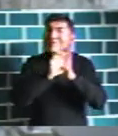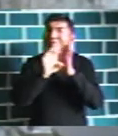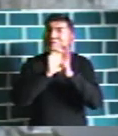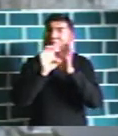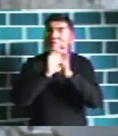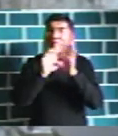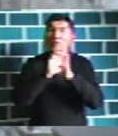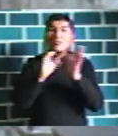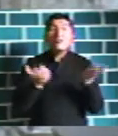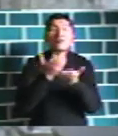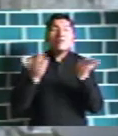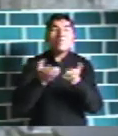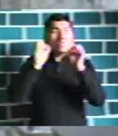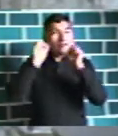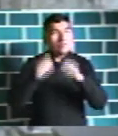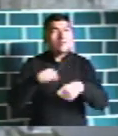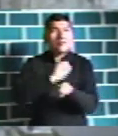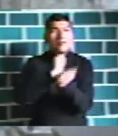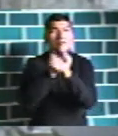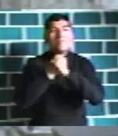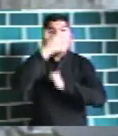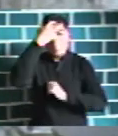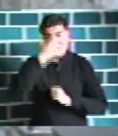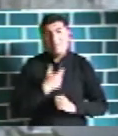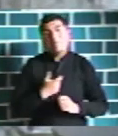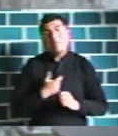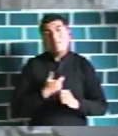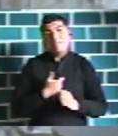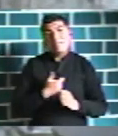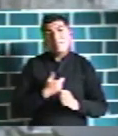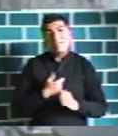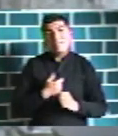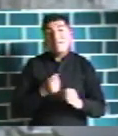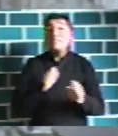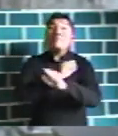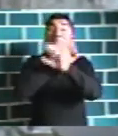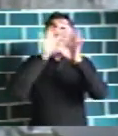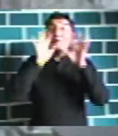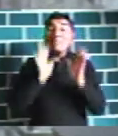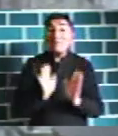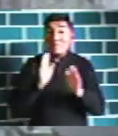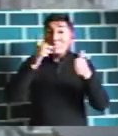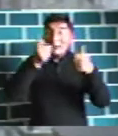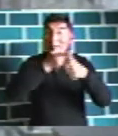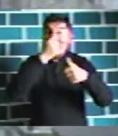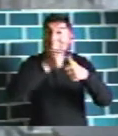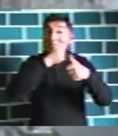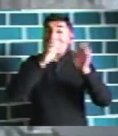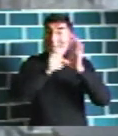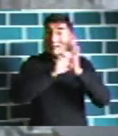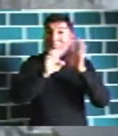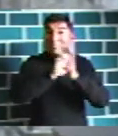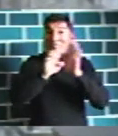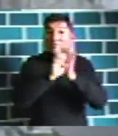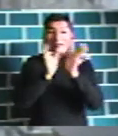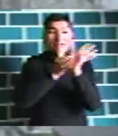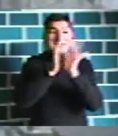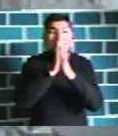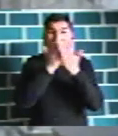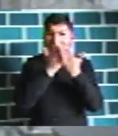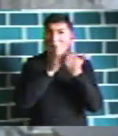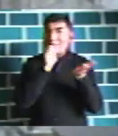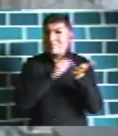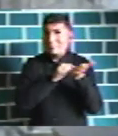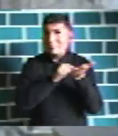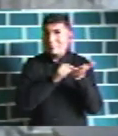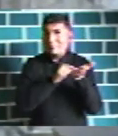en los que podamos convertirnos y lógicamente el primer ejemplo está tomado del evangelio